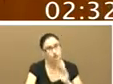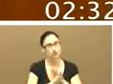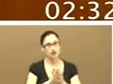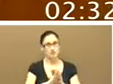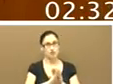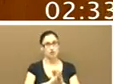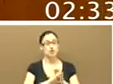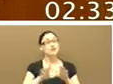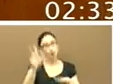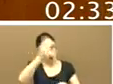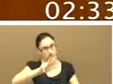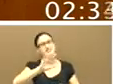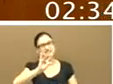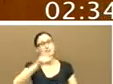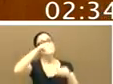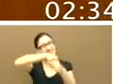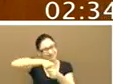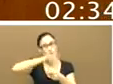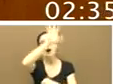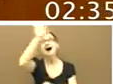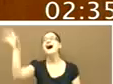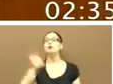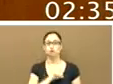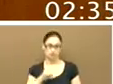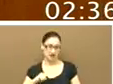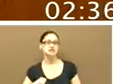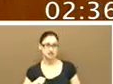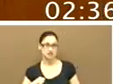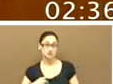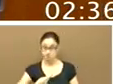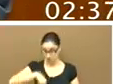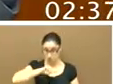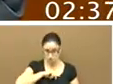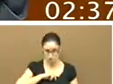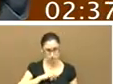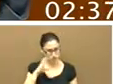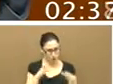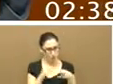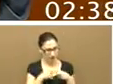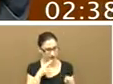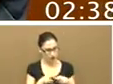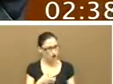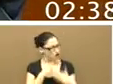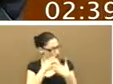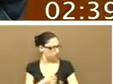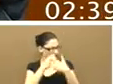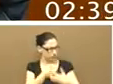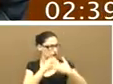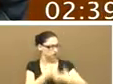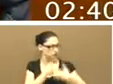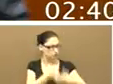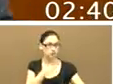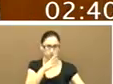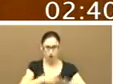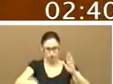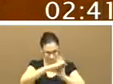Somos un partido político que luchó tanto por la Constitución española que las renuncias que hicimos en aquel momento